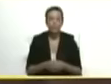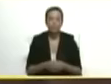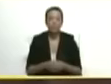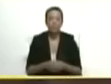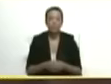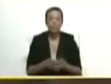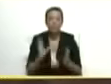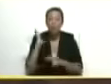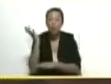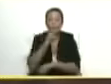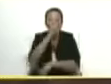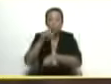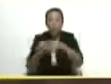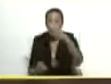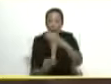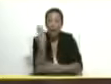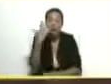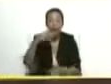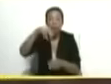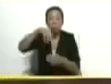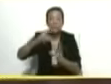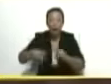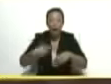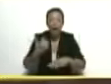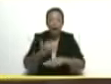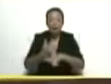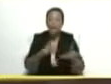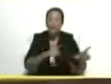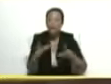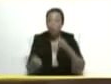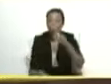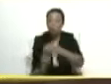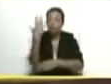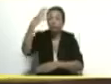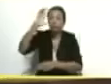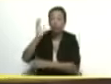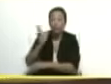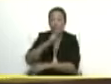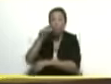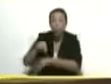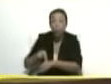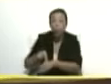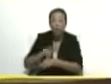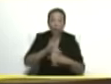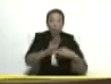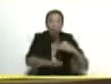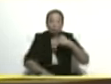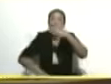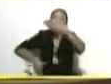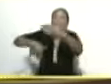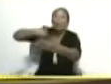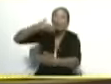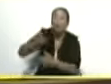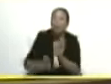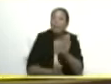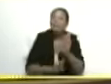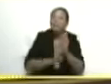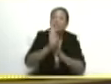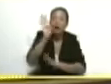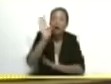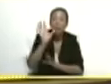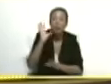Desde que esta Asamblea Nacional se instaló, hay que ver todo lo que nuestro país ha avanzado.